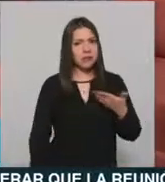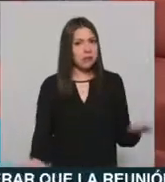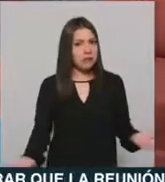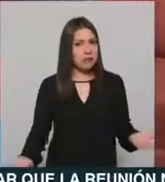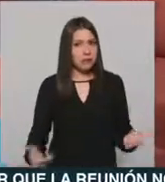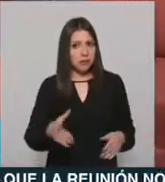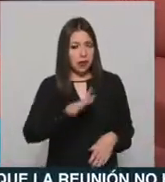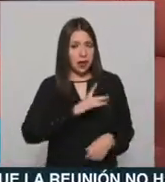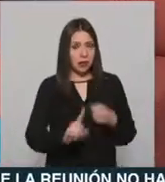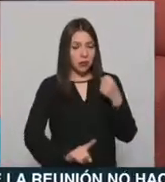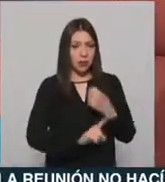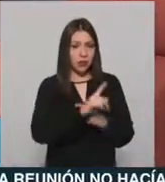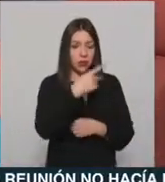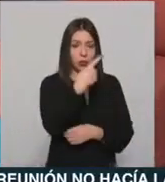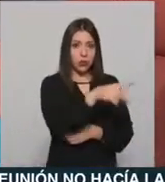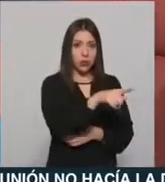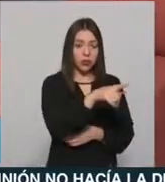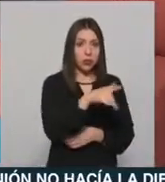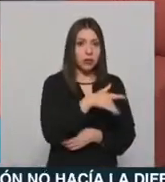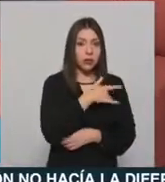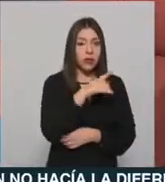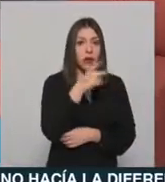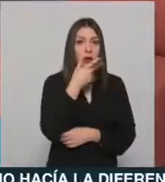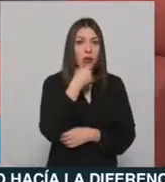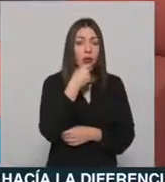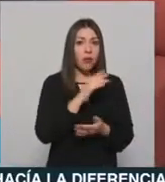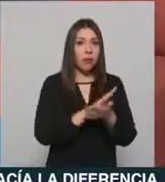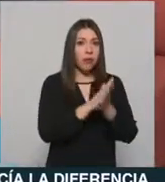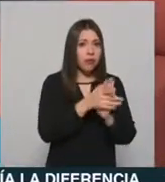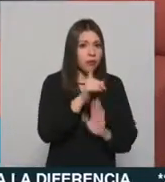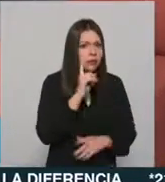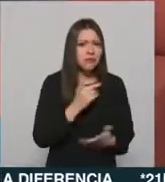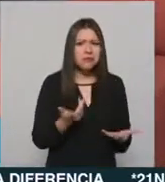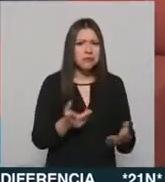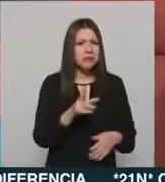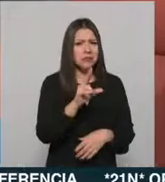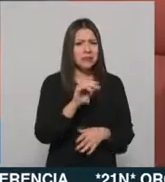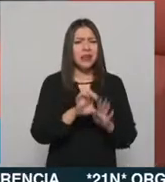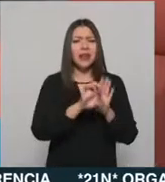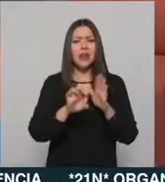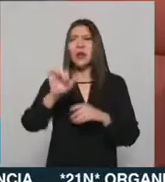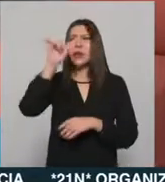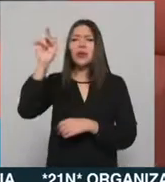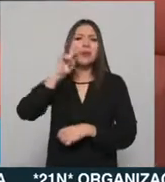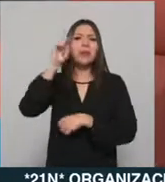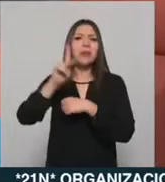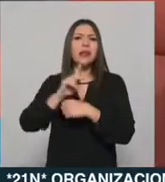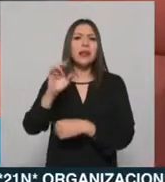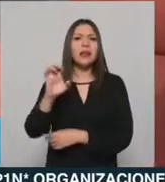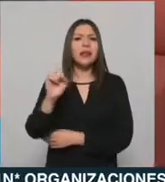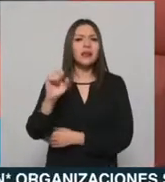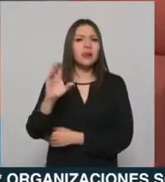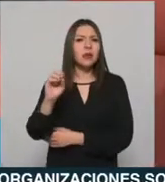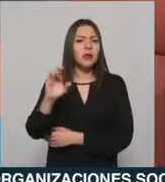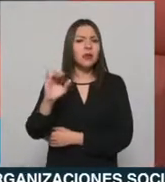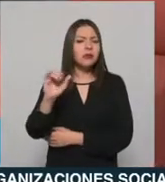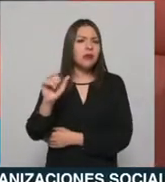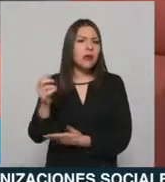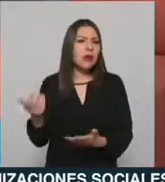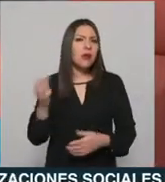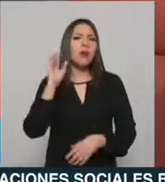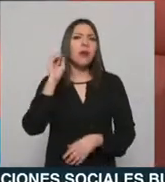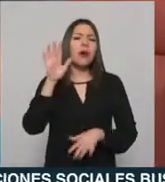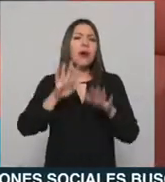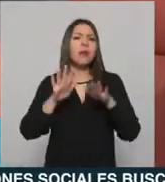identidad sexual. Y claramente no. O sea, en realidad, incluso si pensamos en Escocia, o como ya lo hacen en escuelas de educación básica en Francia,